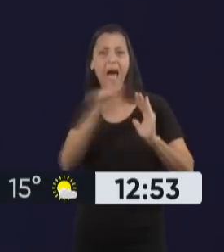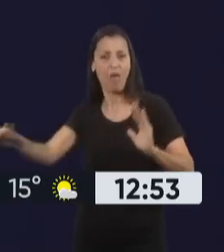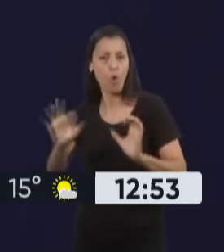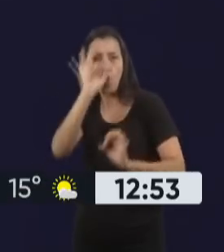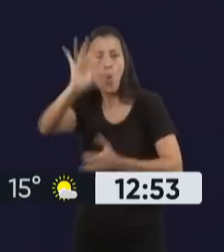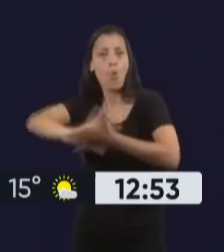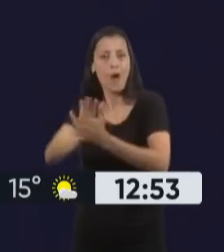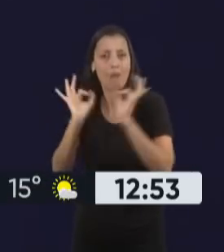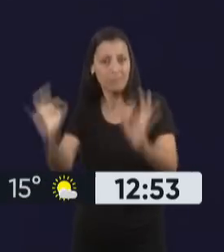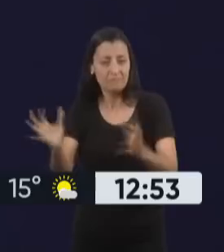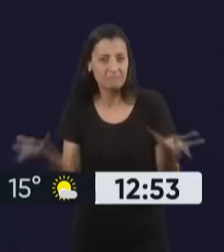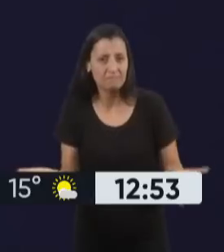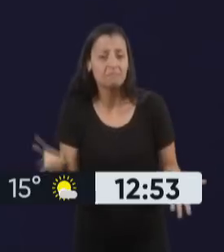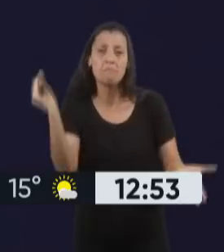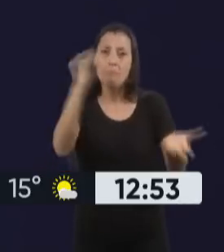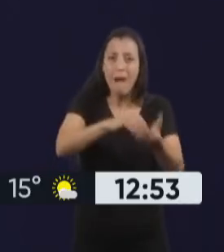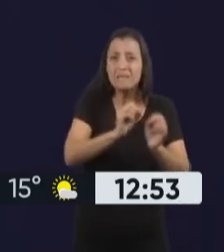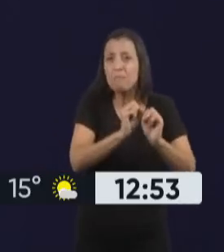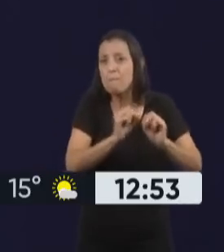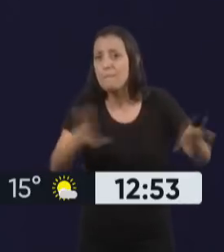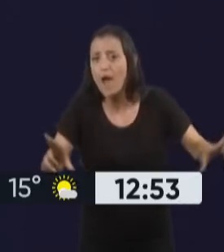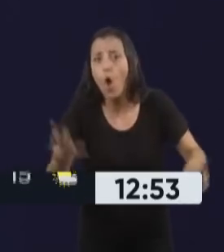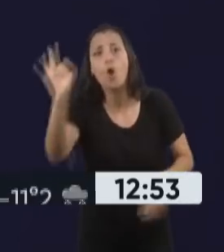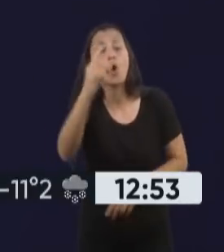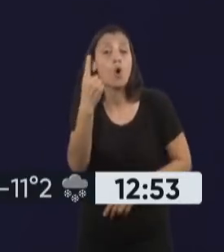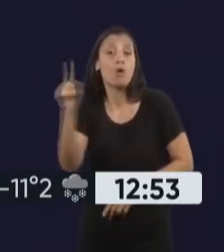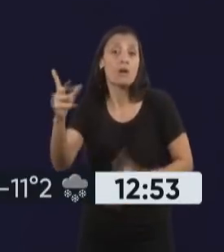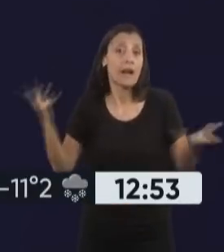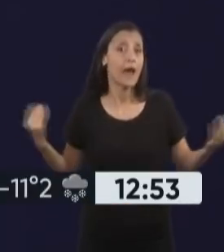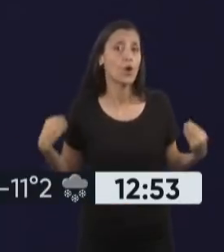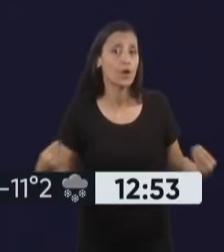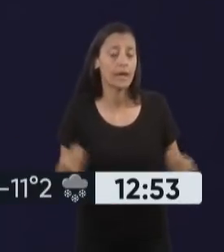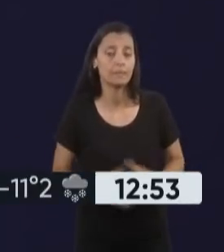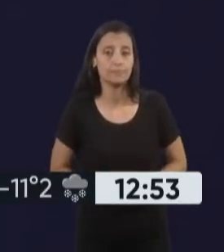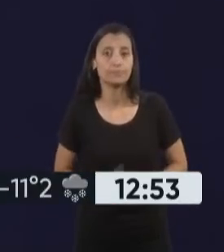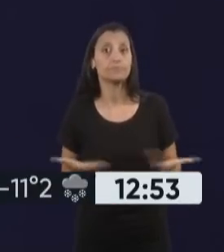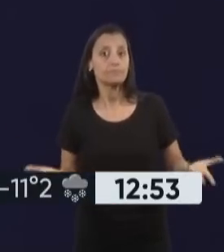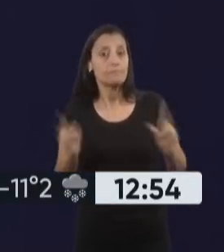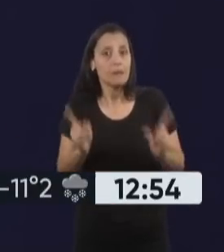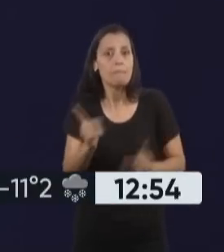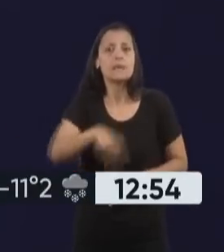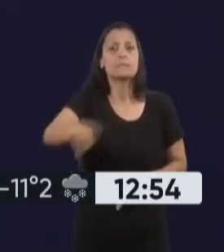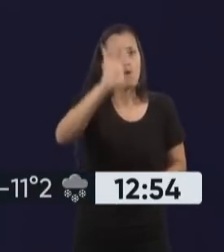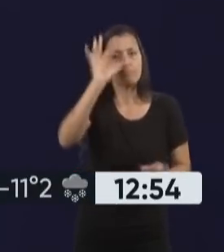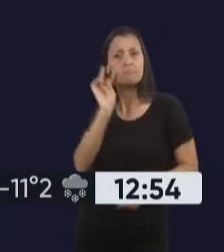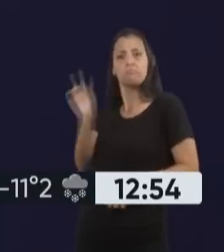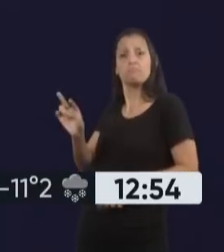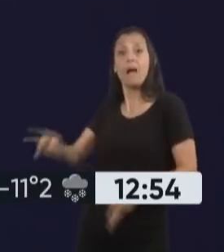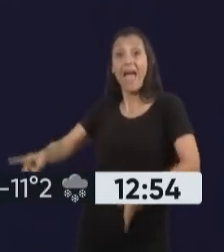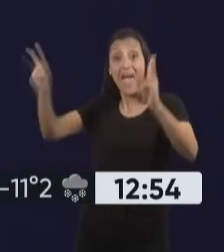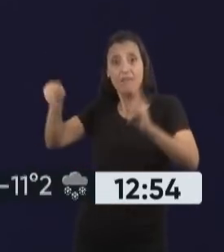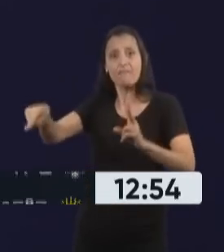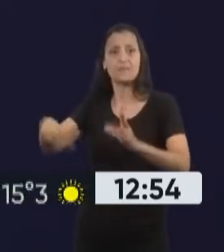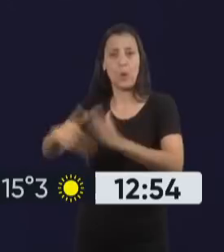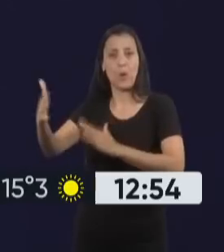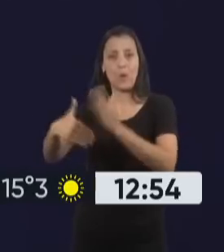Y lo que es más irónico aún, o más extraño, llamativo aún, es que estaba previsto que en ese edificio se